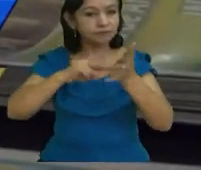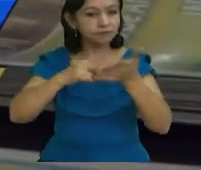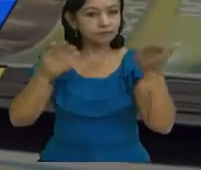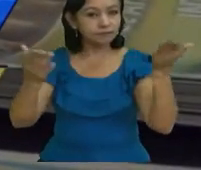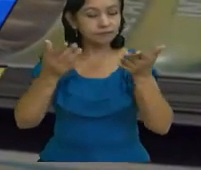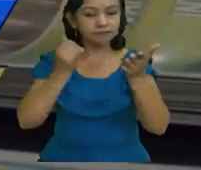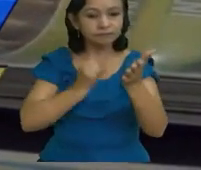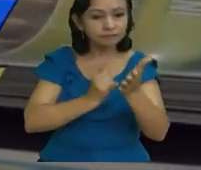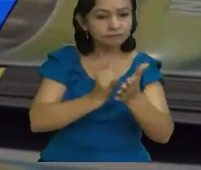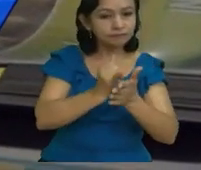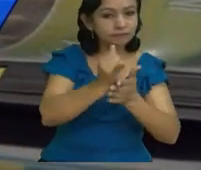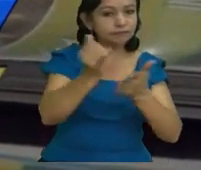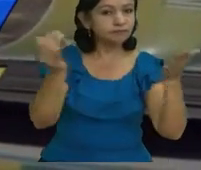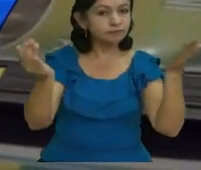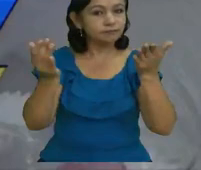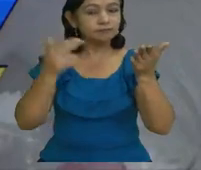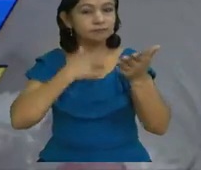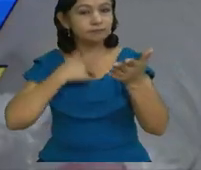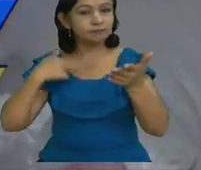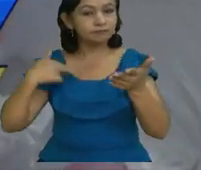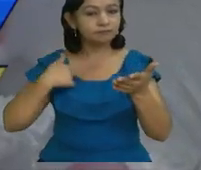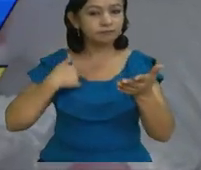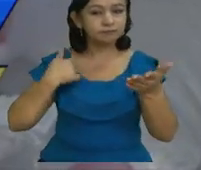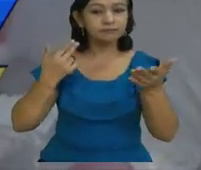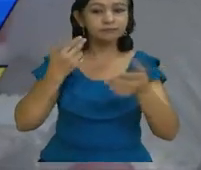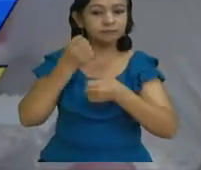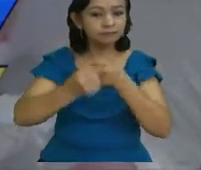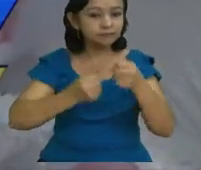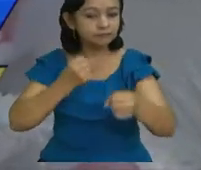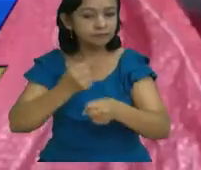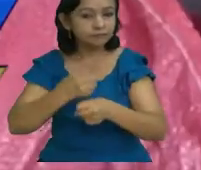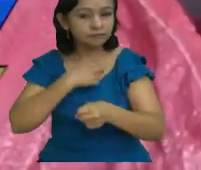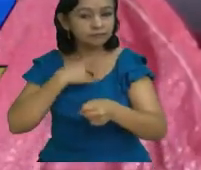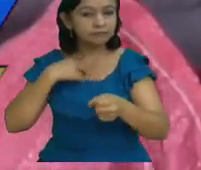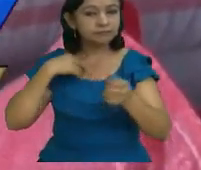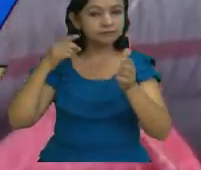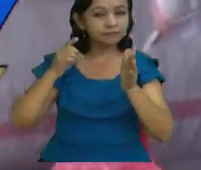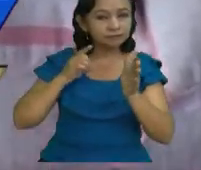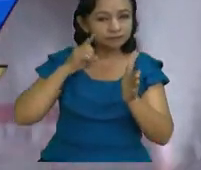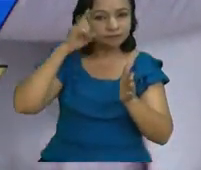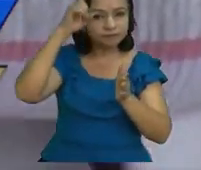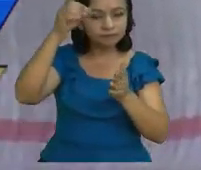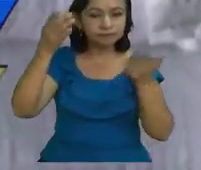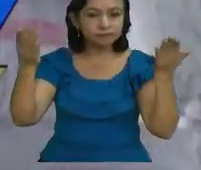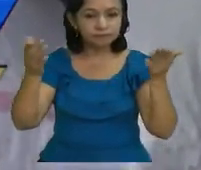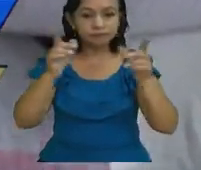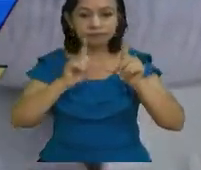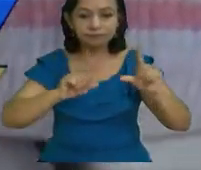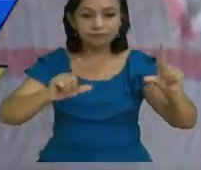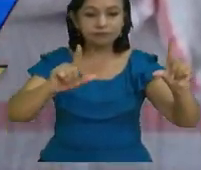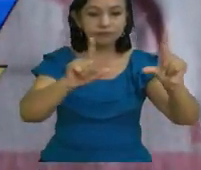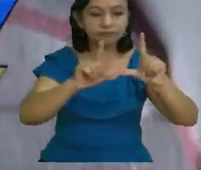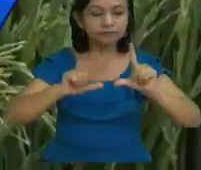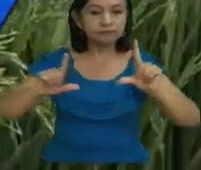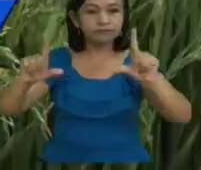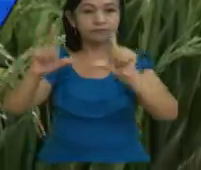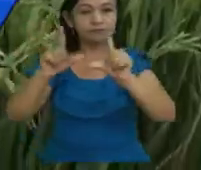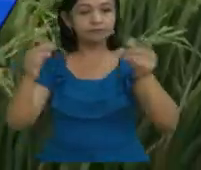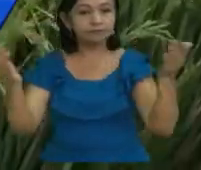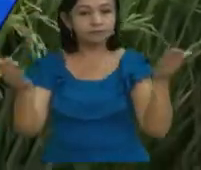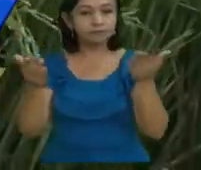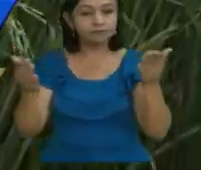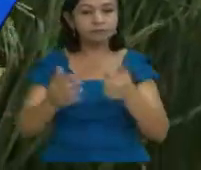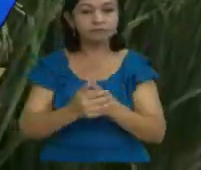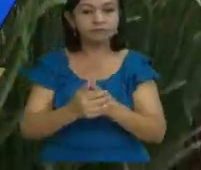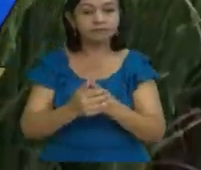de investigación, es decir, cómo se da los periodos que necesitan para desarrollarse, los espacios, las condiciones,